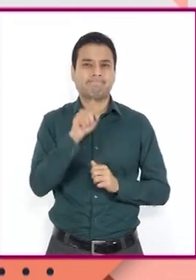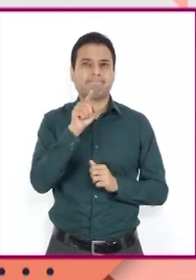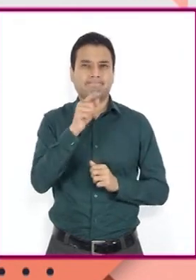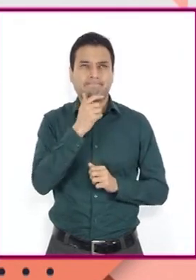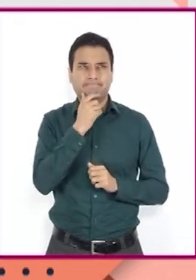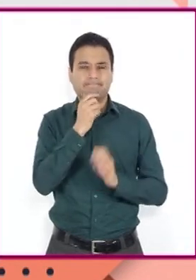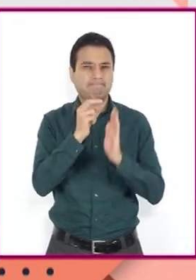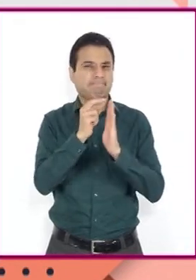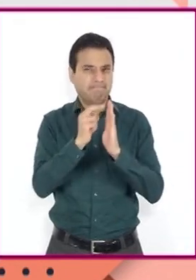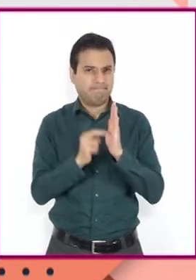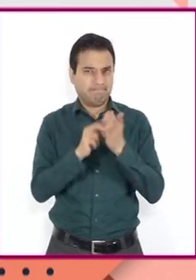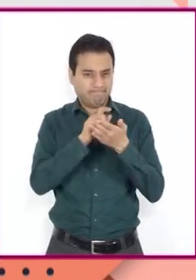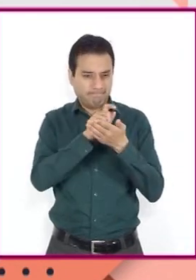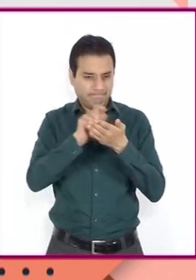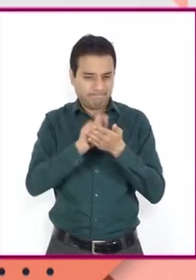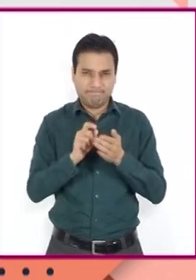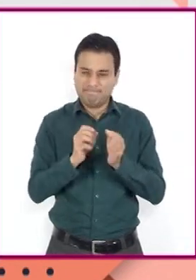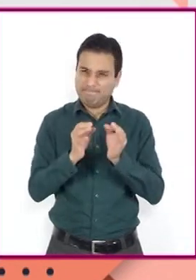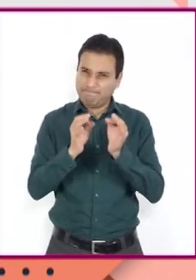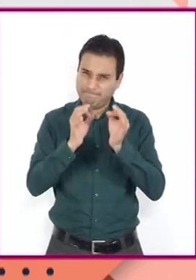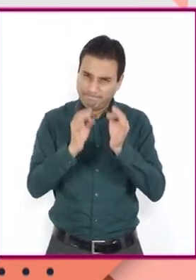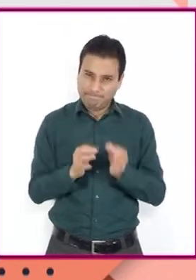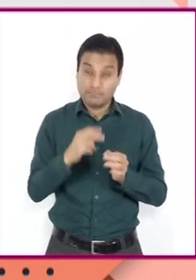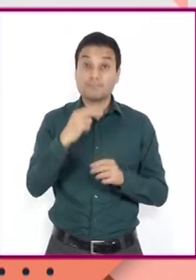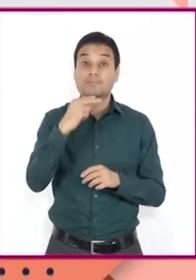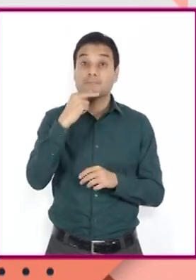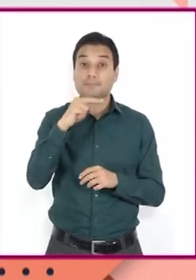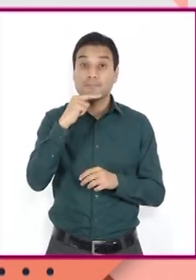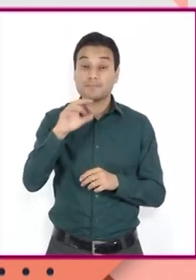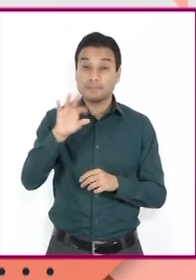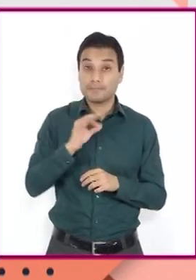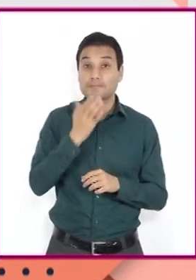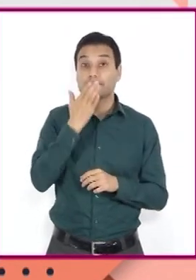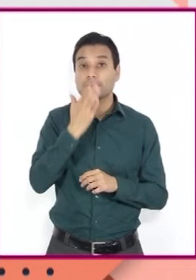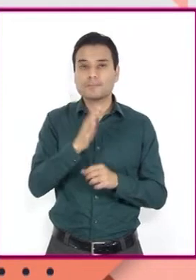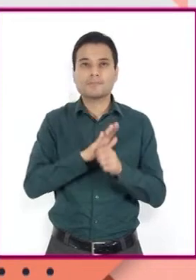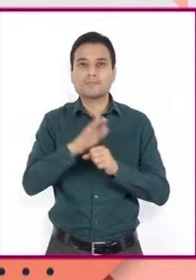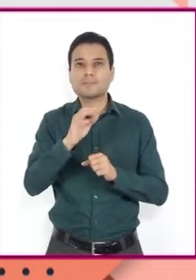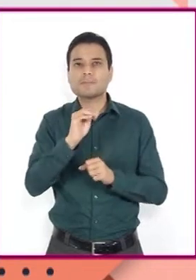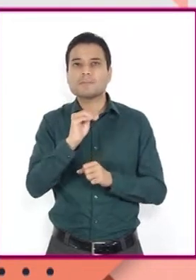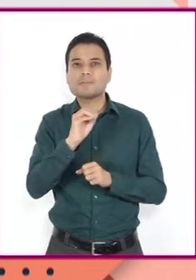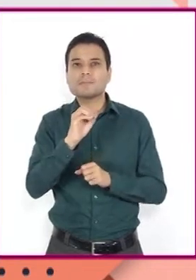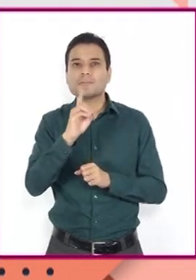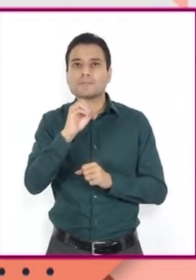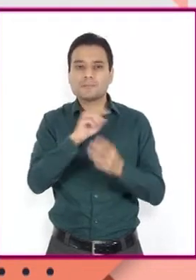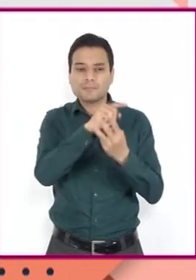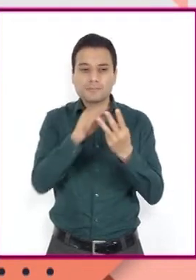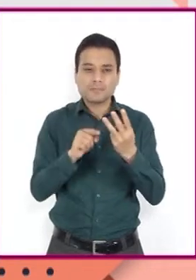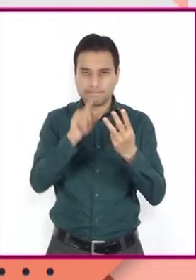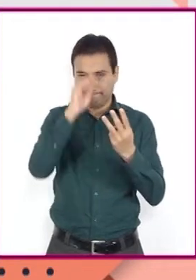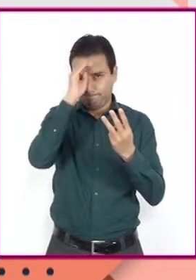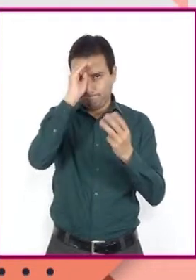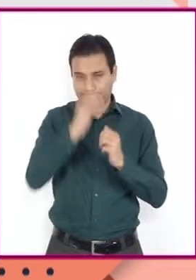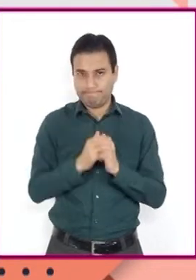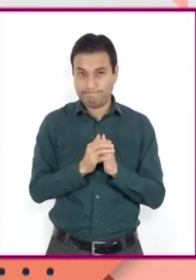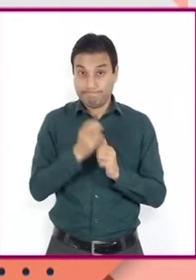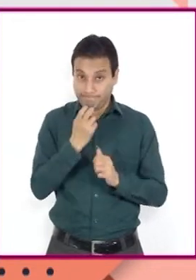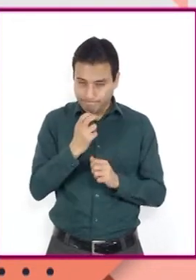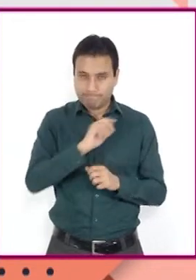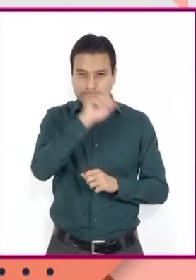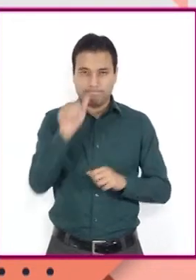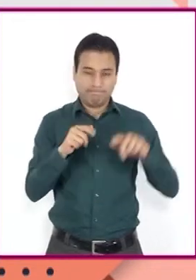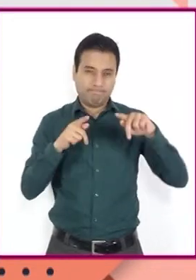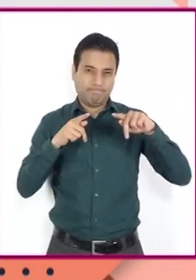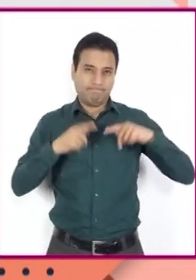tomando en cuenta la mejor selección de los modos verbales, indicativo, subjuntivo o imperativo, pues eso va a definir cómo